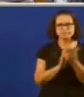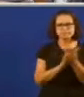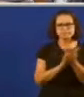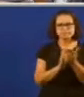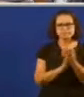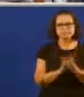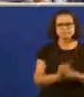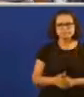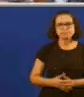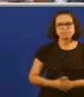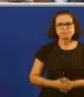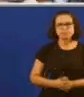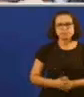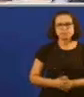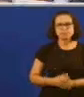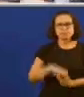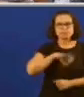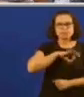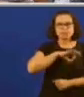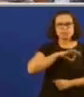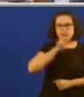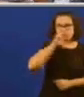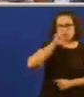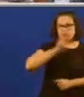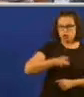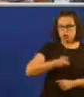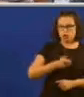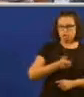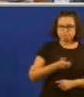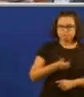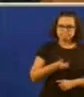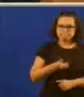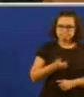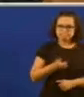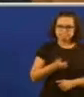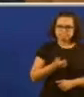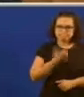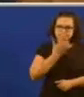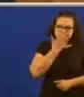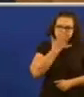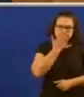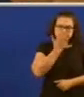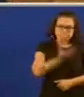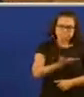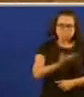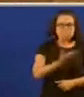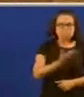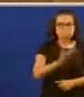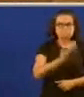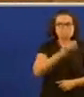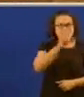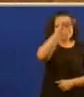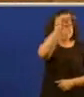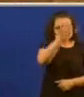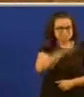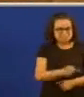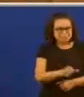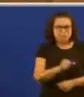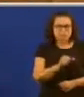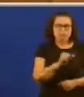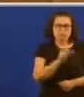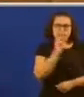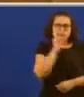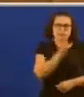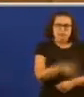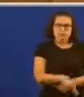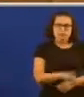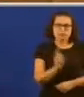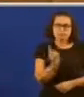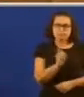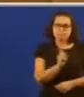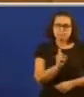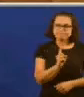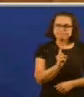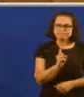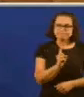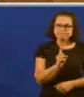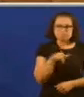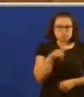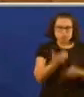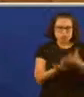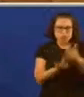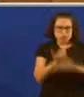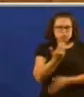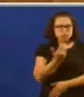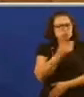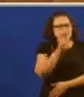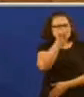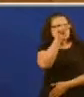E, señor Feijó, eu xinto ter que non darlle a razón no relato que vostede intentou construir hoxe